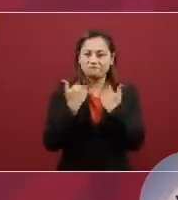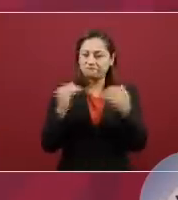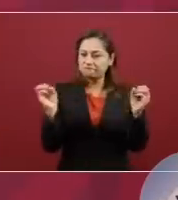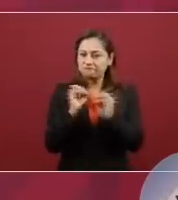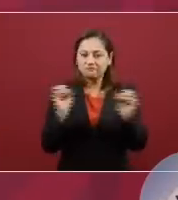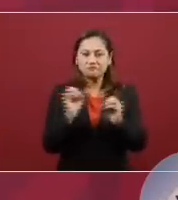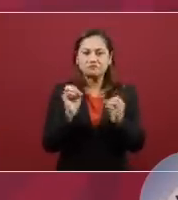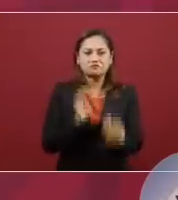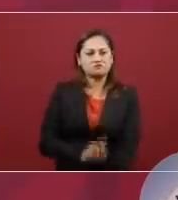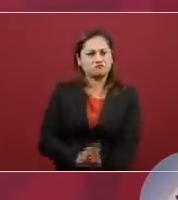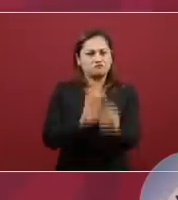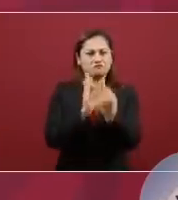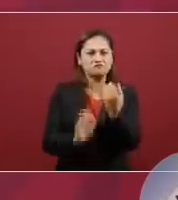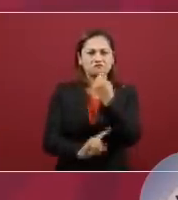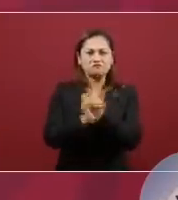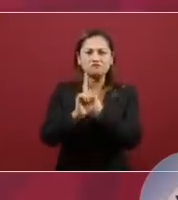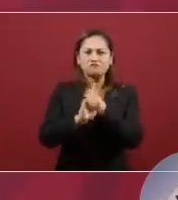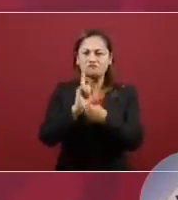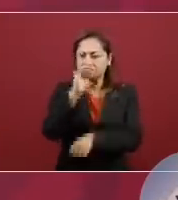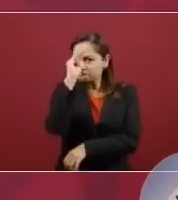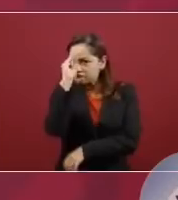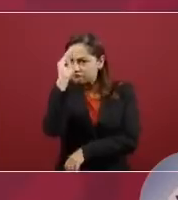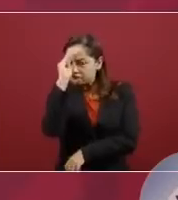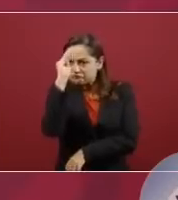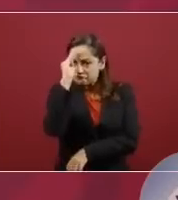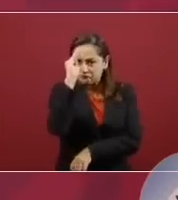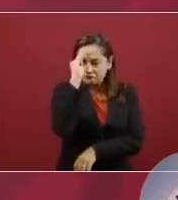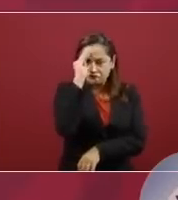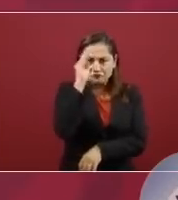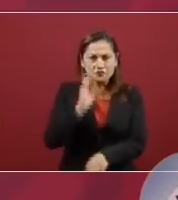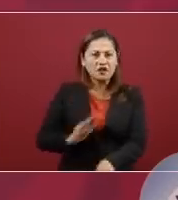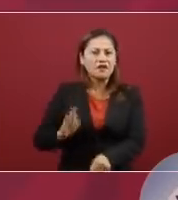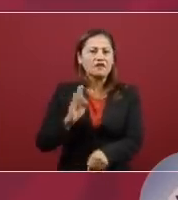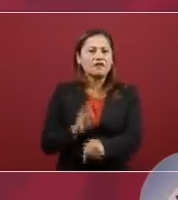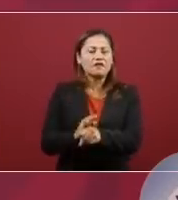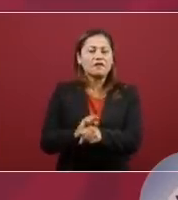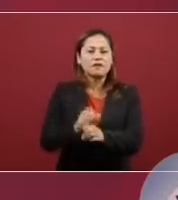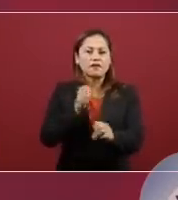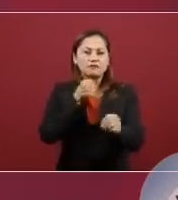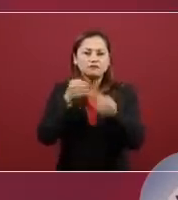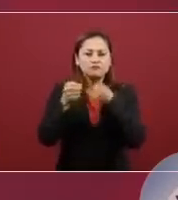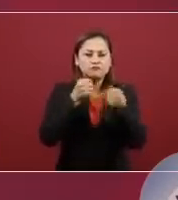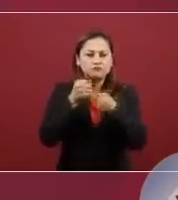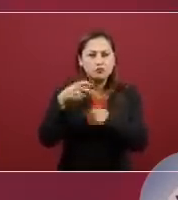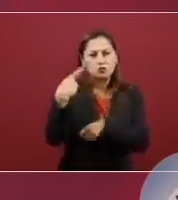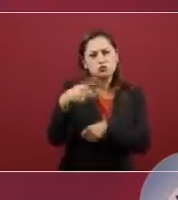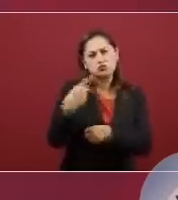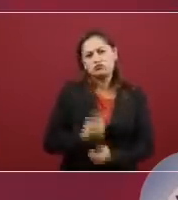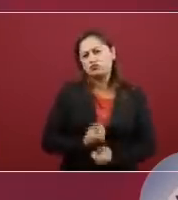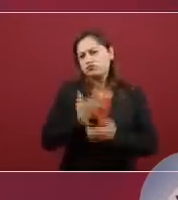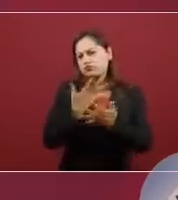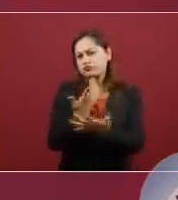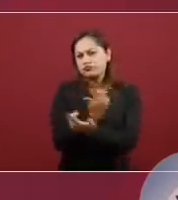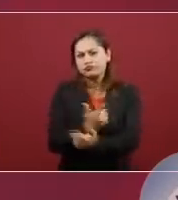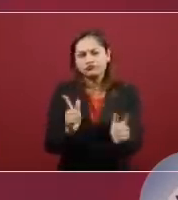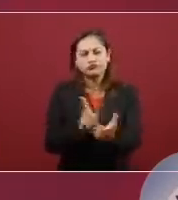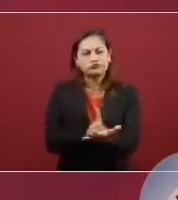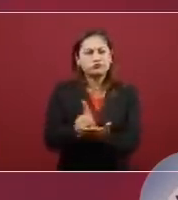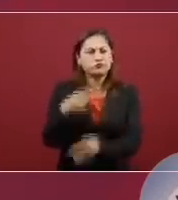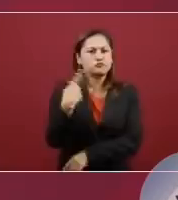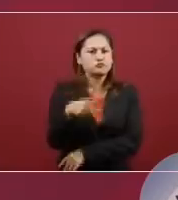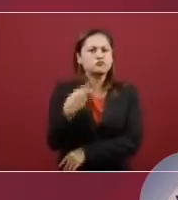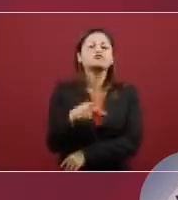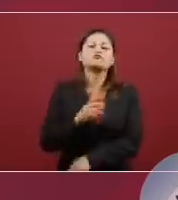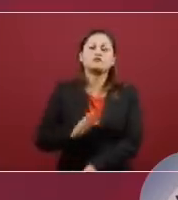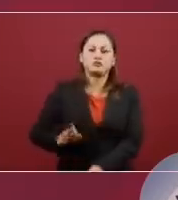problema y garantizar el libre ejercicio de la profesión periodística y el derecho a la libertad de expresión.